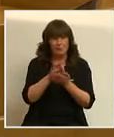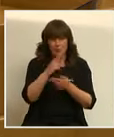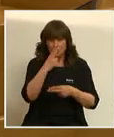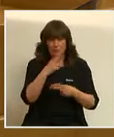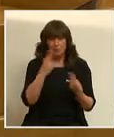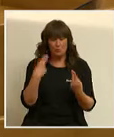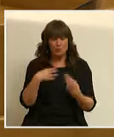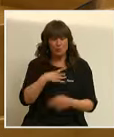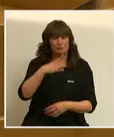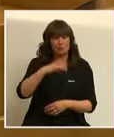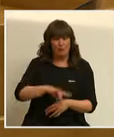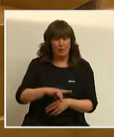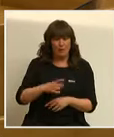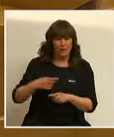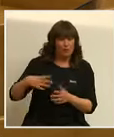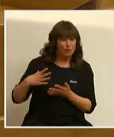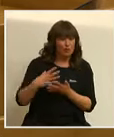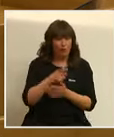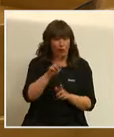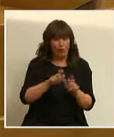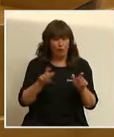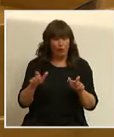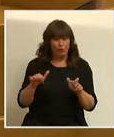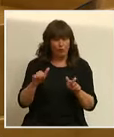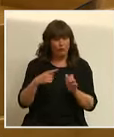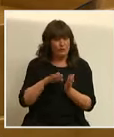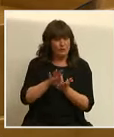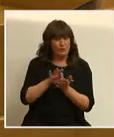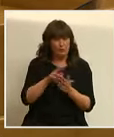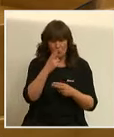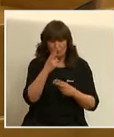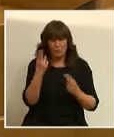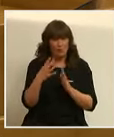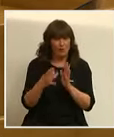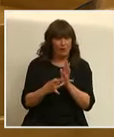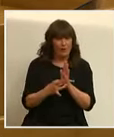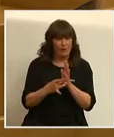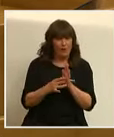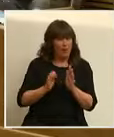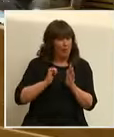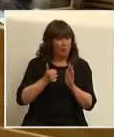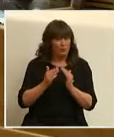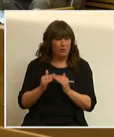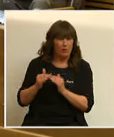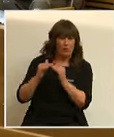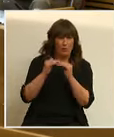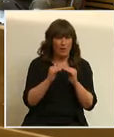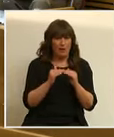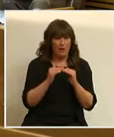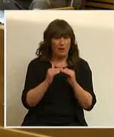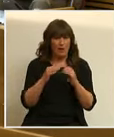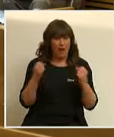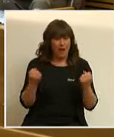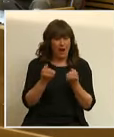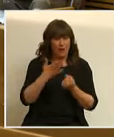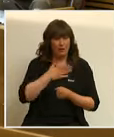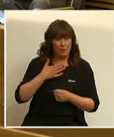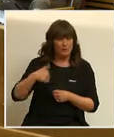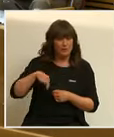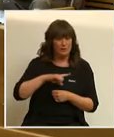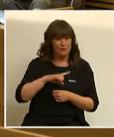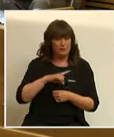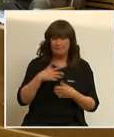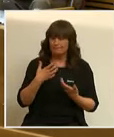que todos gocemos de unos servicios públicos de calidad y de las mismas oportunidades. Nuestras acciones no pueden ir